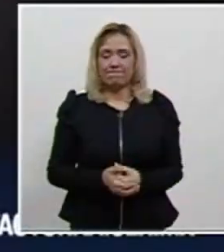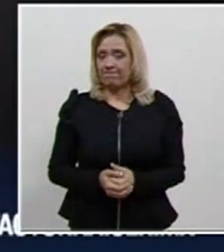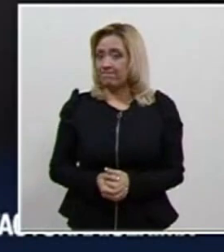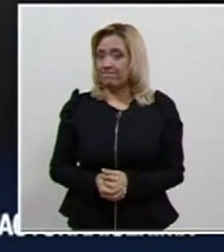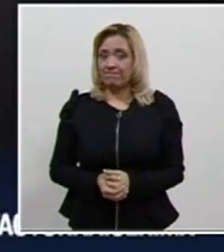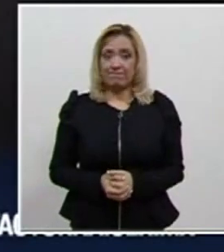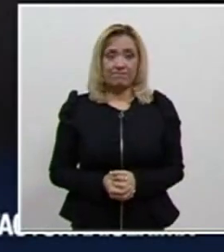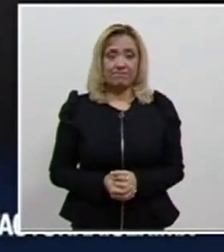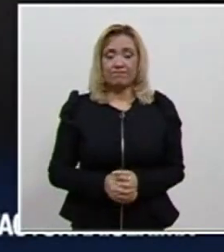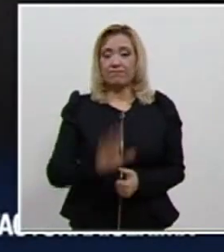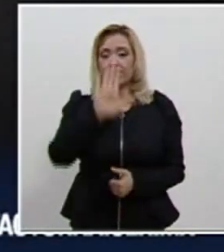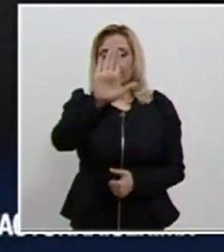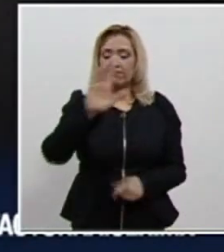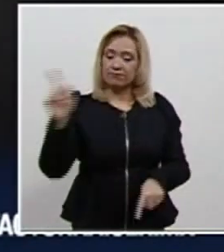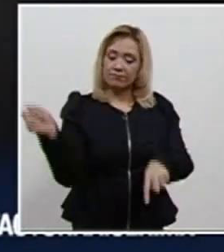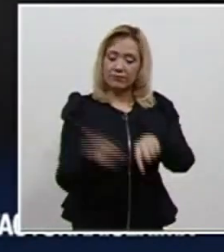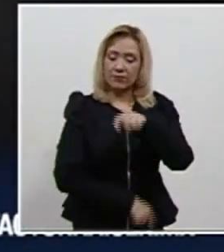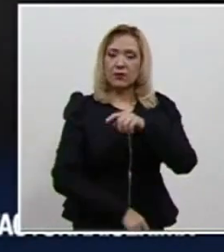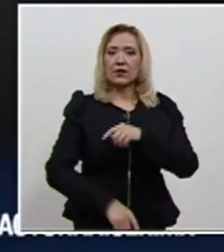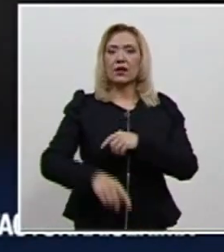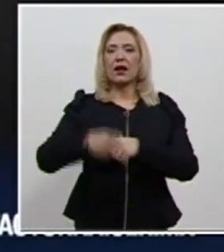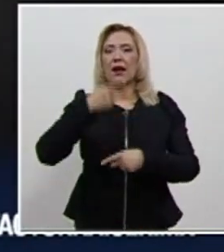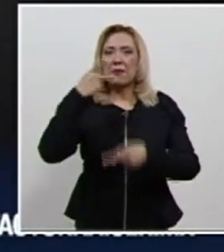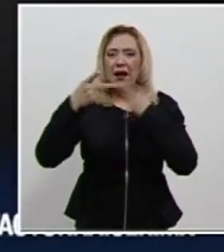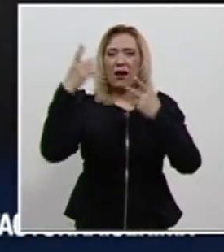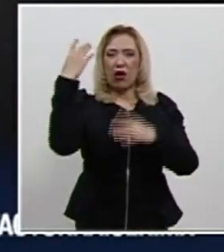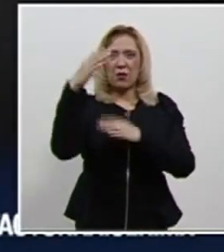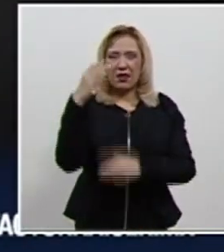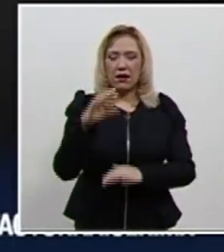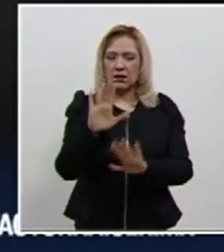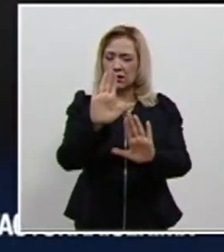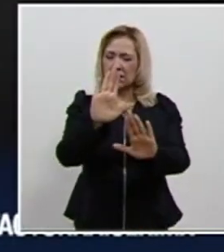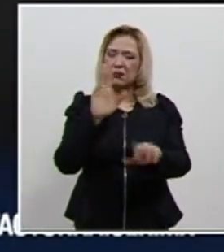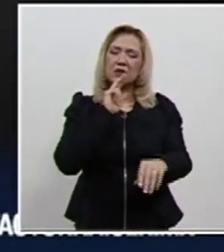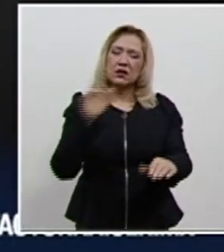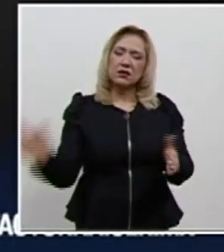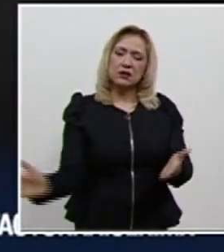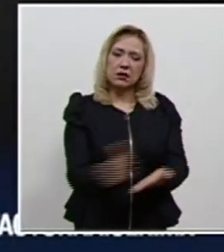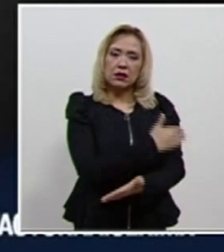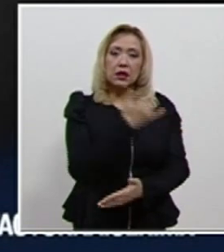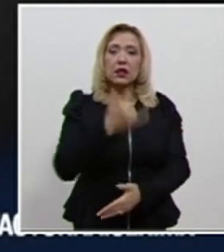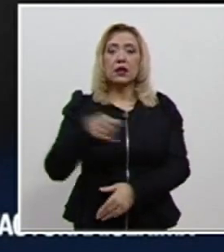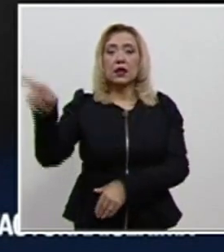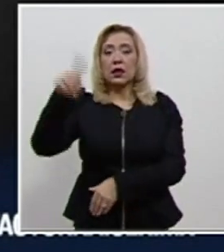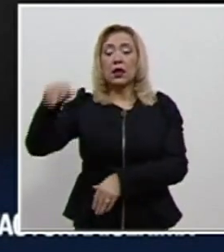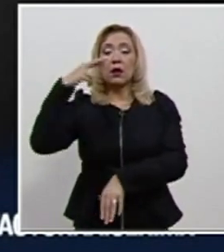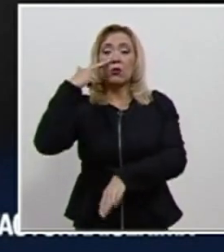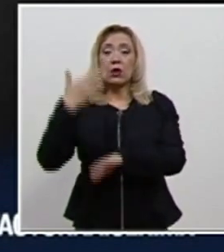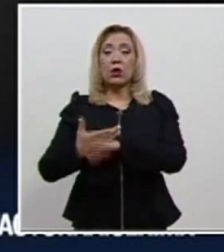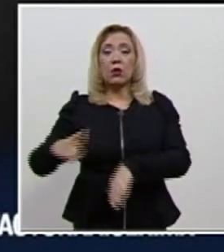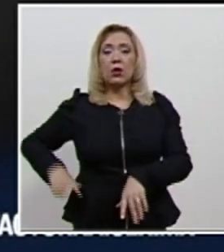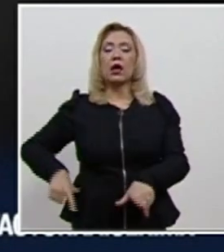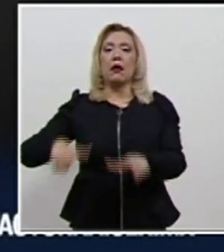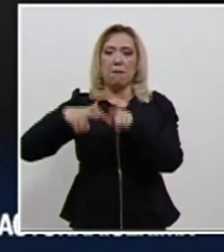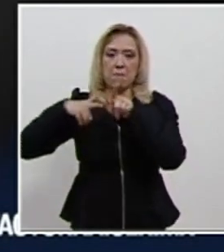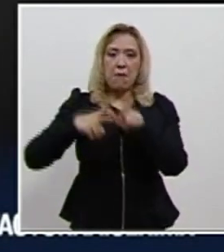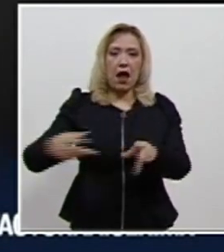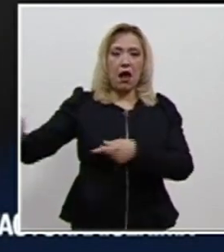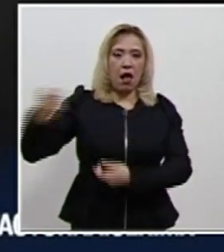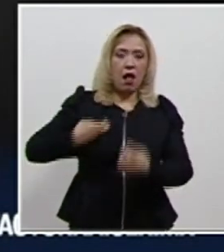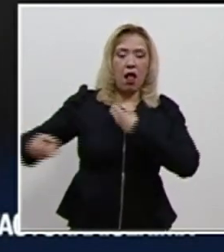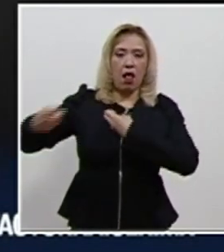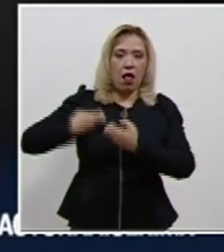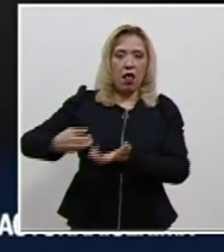Que se eliminen todos los comentarios reclamados y se abstengan las autoridades responsables de continuar difundiendo y